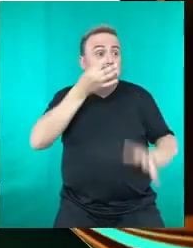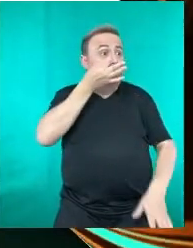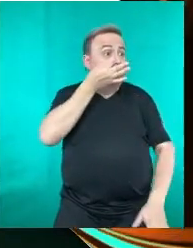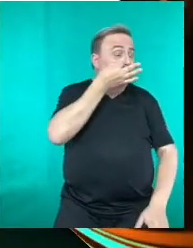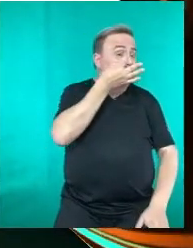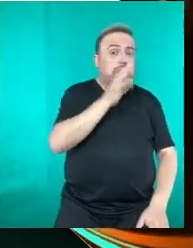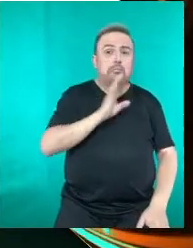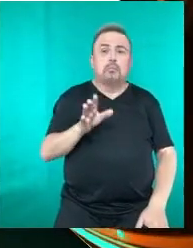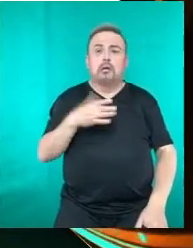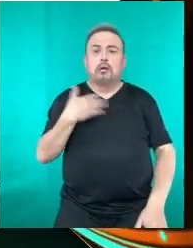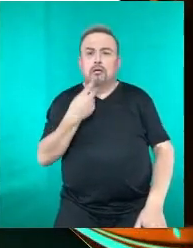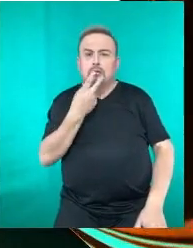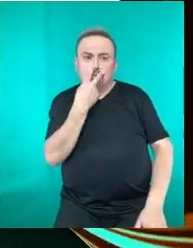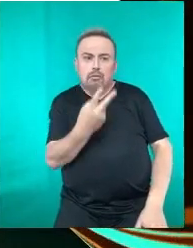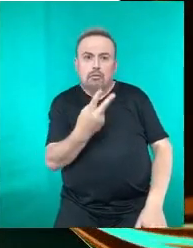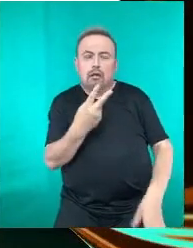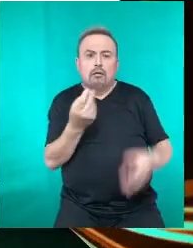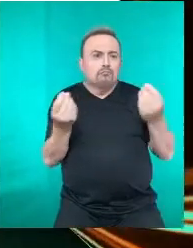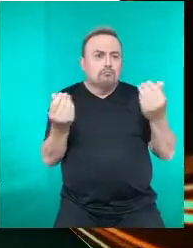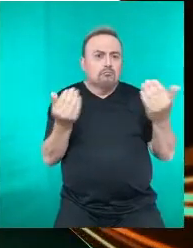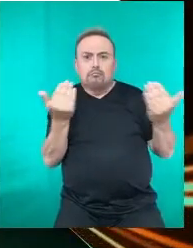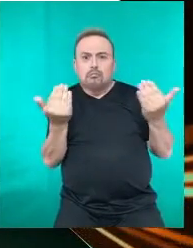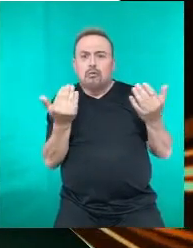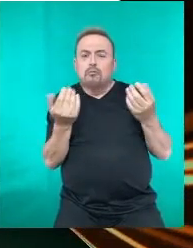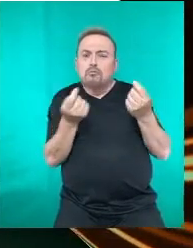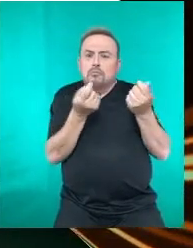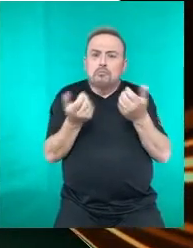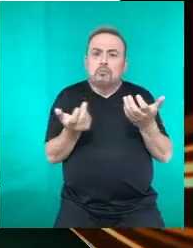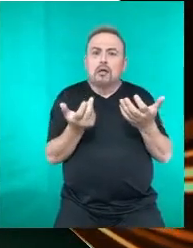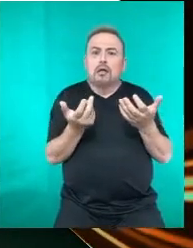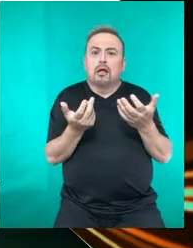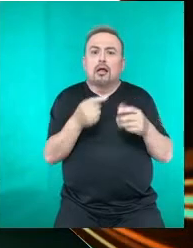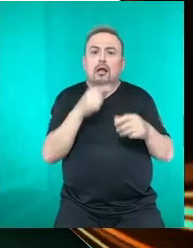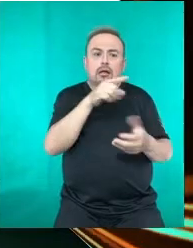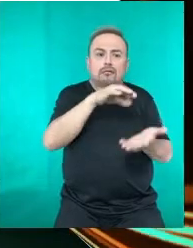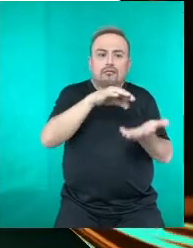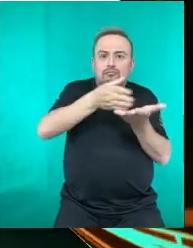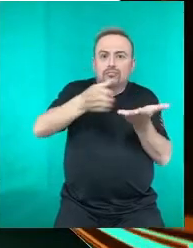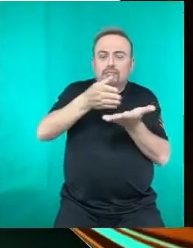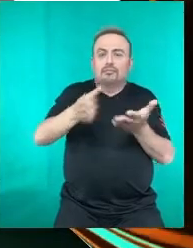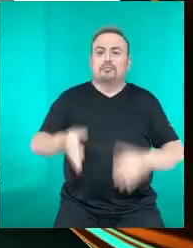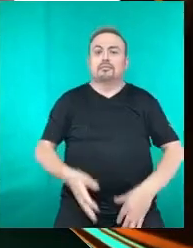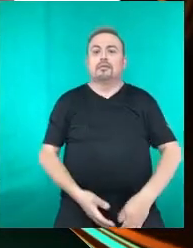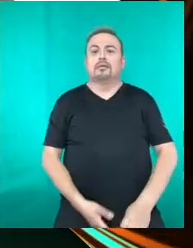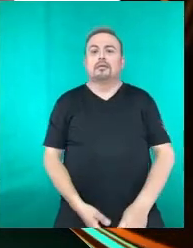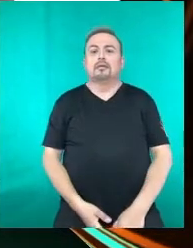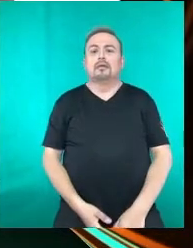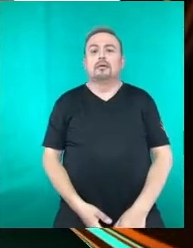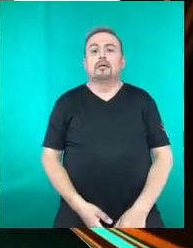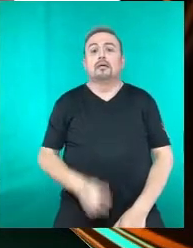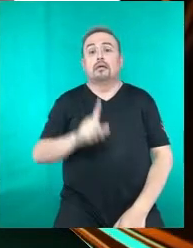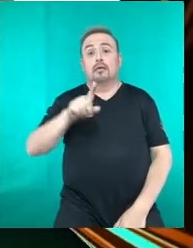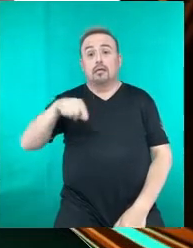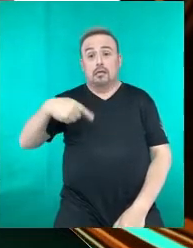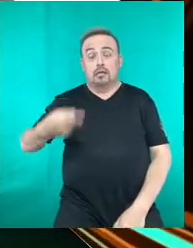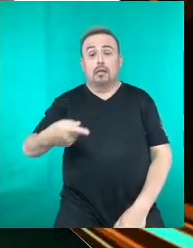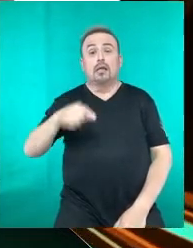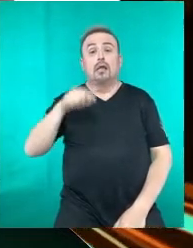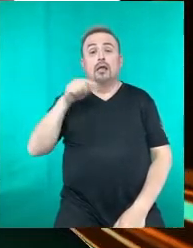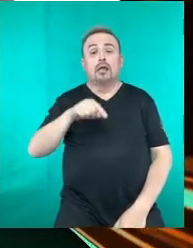par van a ver muchas similitudes entre las desaladoras. Voy a avanzar a la siguiente. Estas